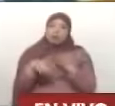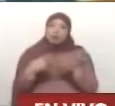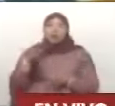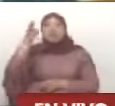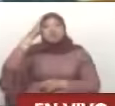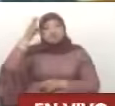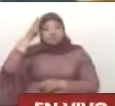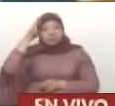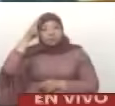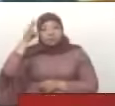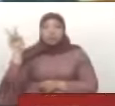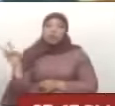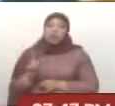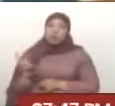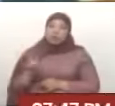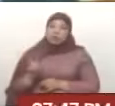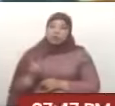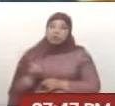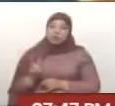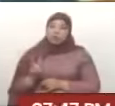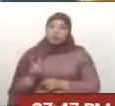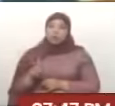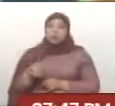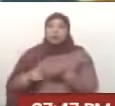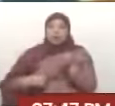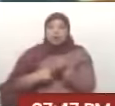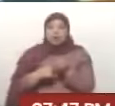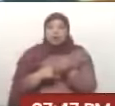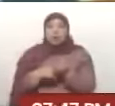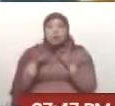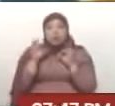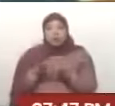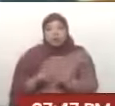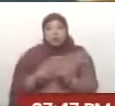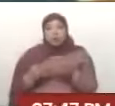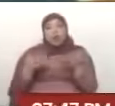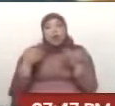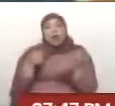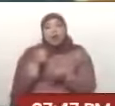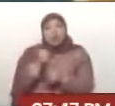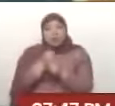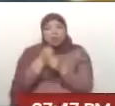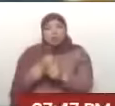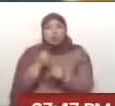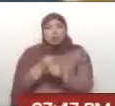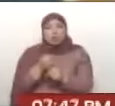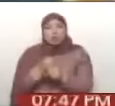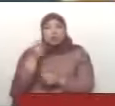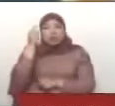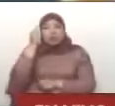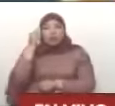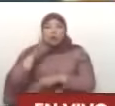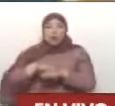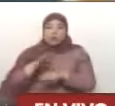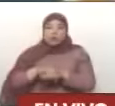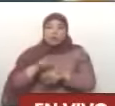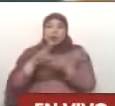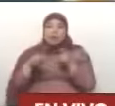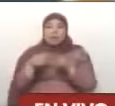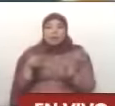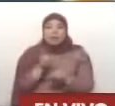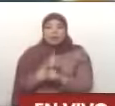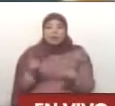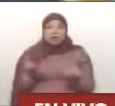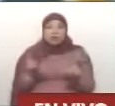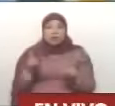razón. Y desde Venezuela apoyamos firmemente, con devoción, las palabras y el llamado a la paz en